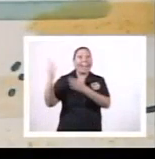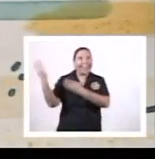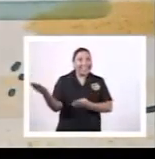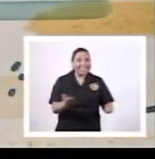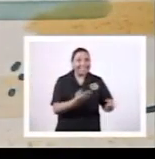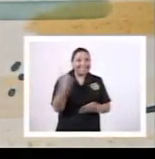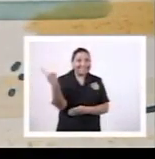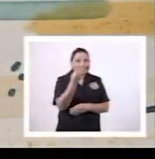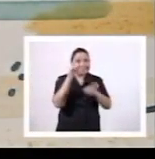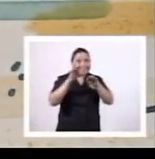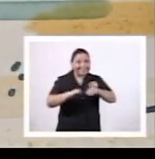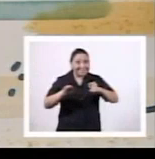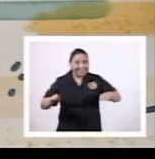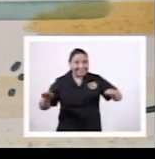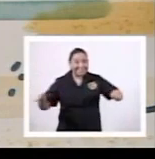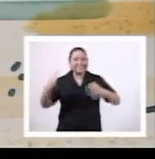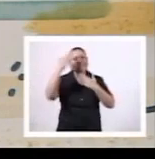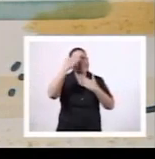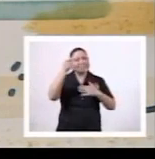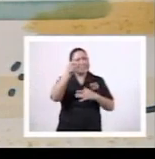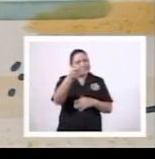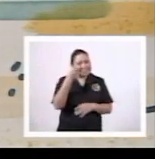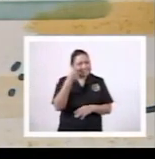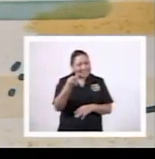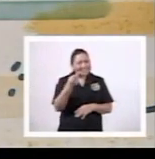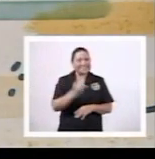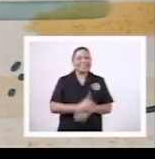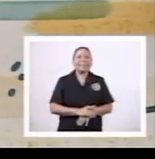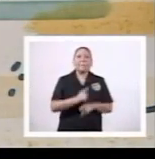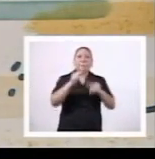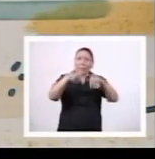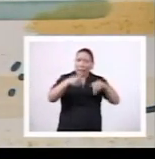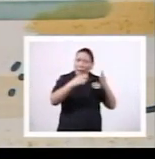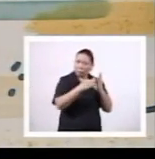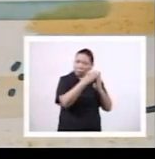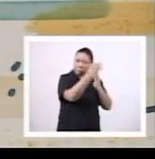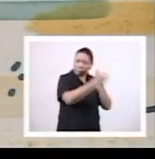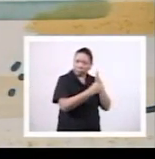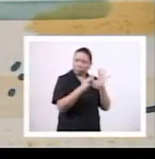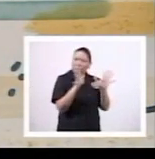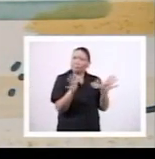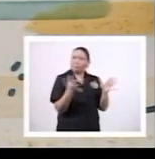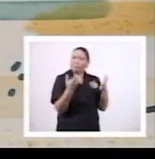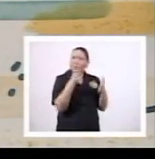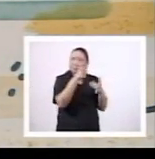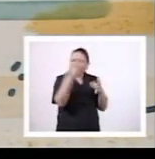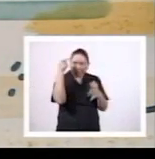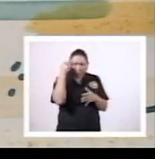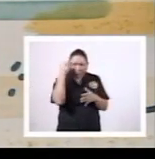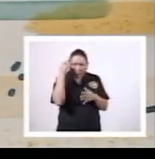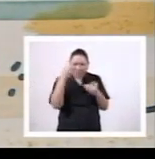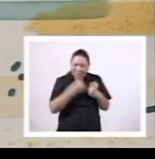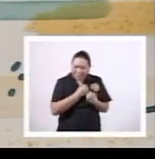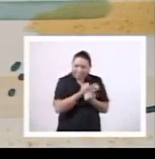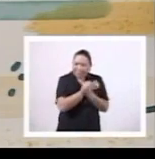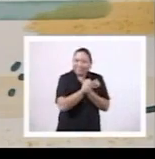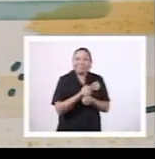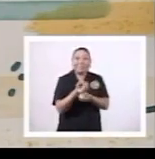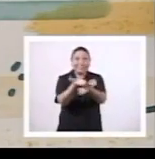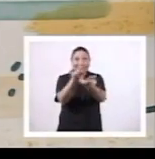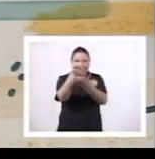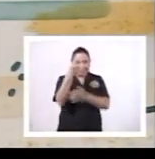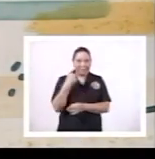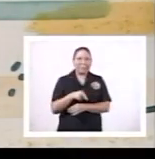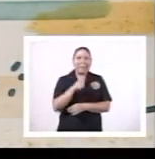Bienvenidos, chicos. Gracias por sintonizarnos un día más. Este programa lo hacemos pensando con mucho cariño en todos ustedes.